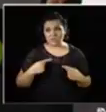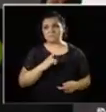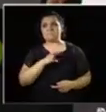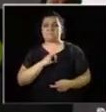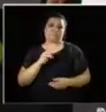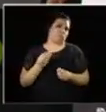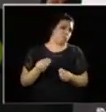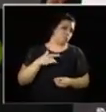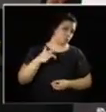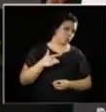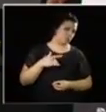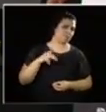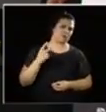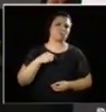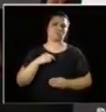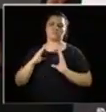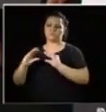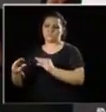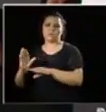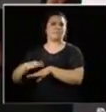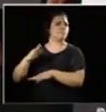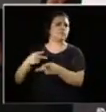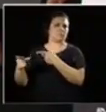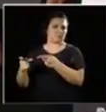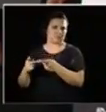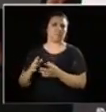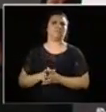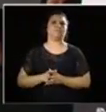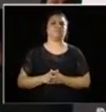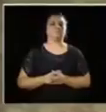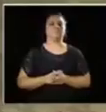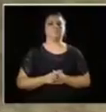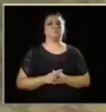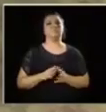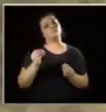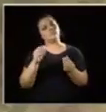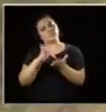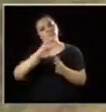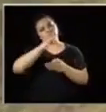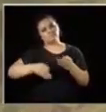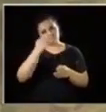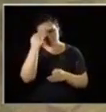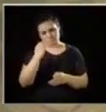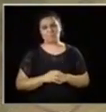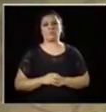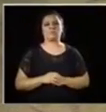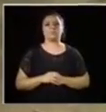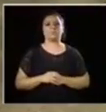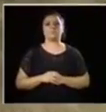seguridad pública con todos los ciudadanos, organismos empresariales. Muchas gracias, candidato. Se terminó su tiempo. Corresponde